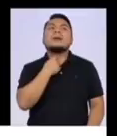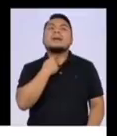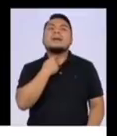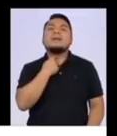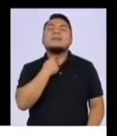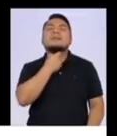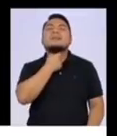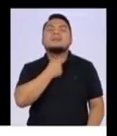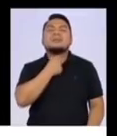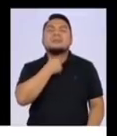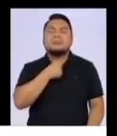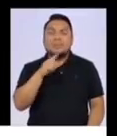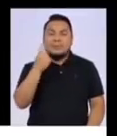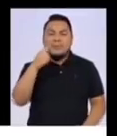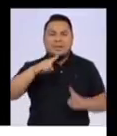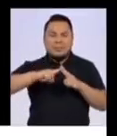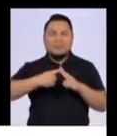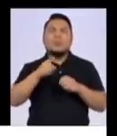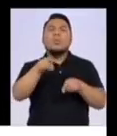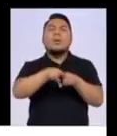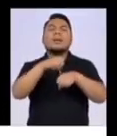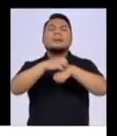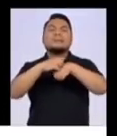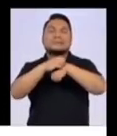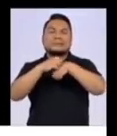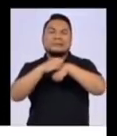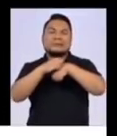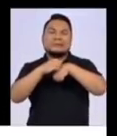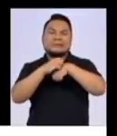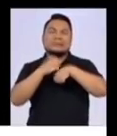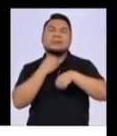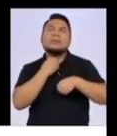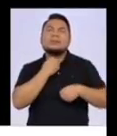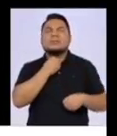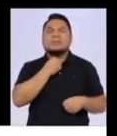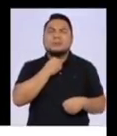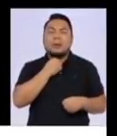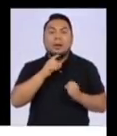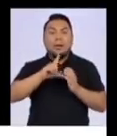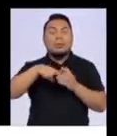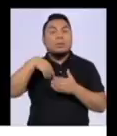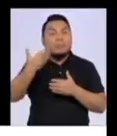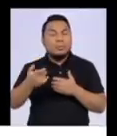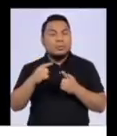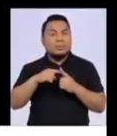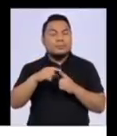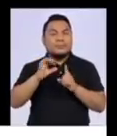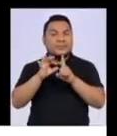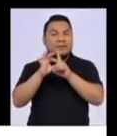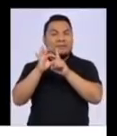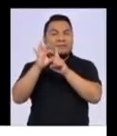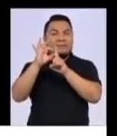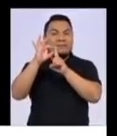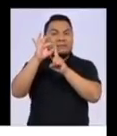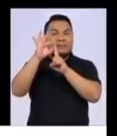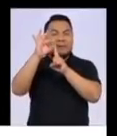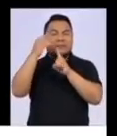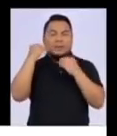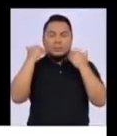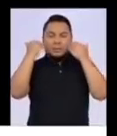como una picazón en la garganta. Luego vino ya la fiebre. Luego vino el dolor de cabeza. Y todo